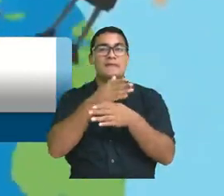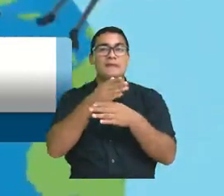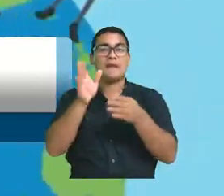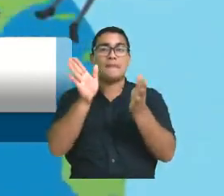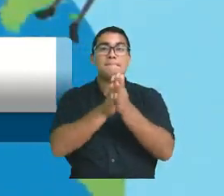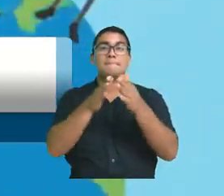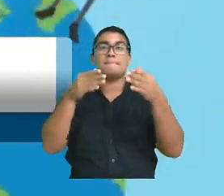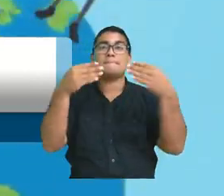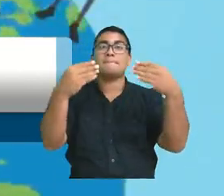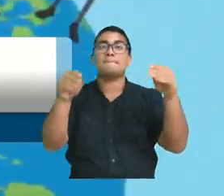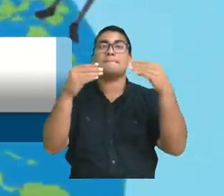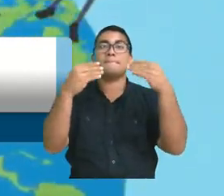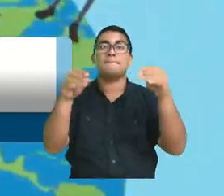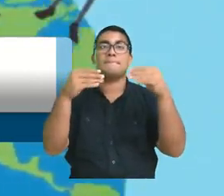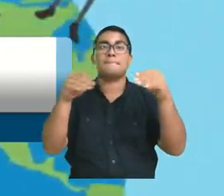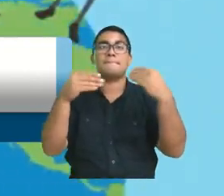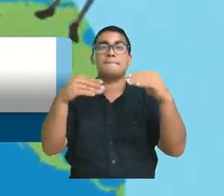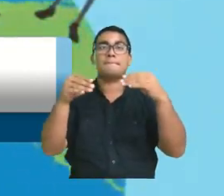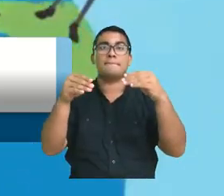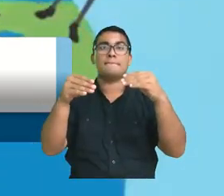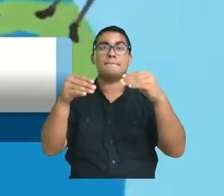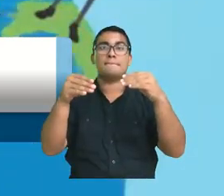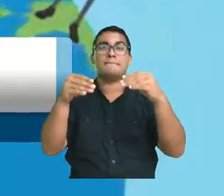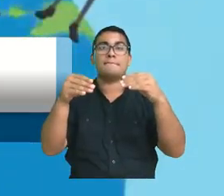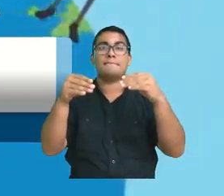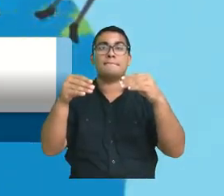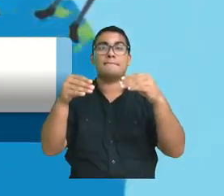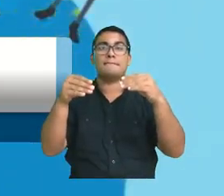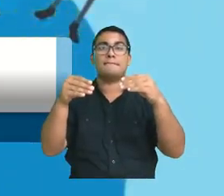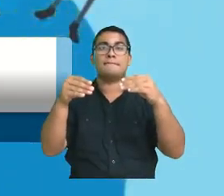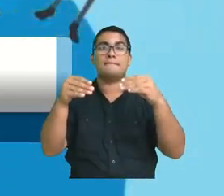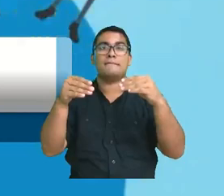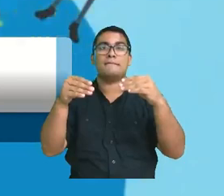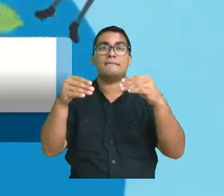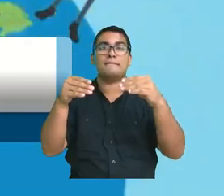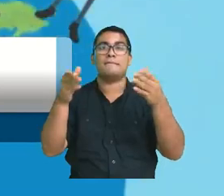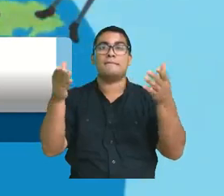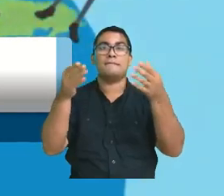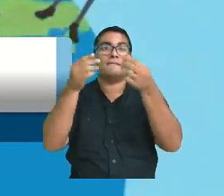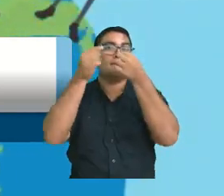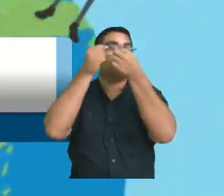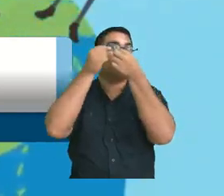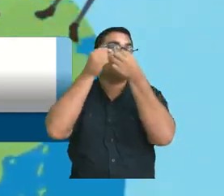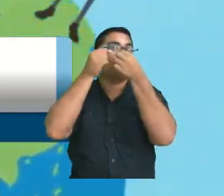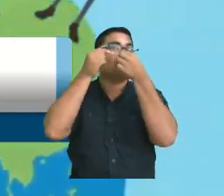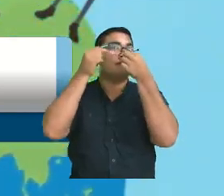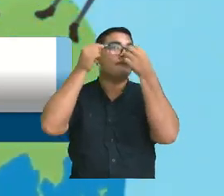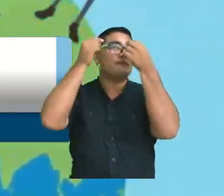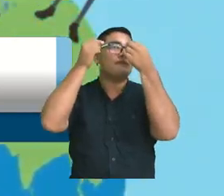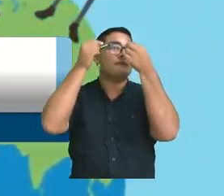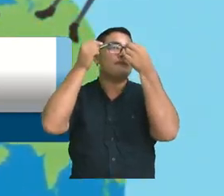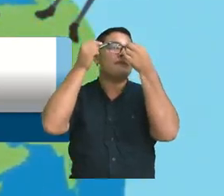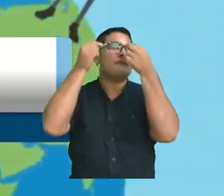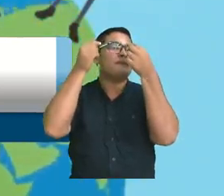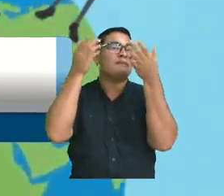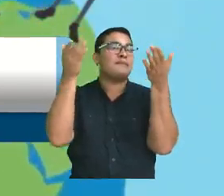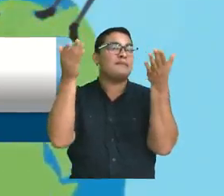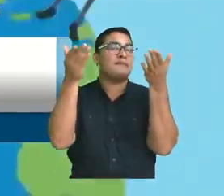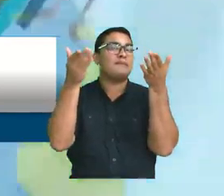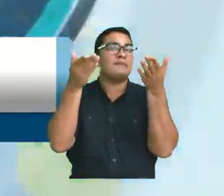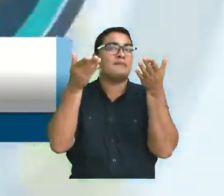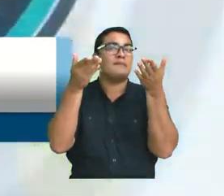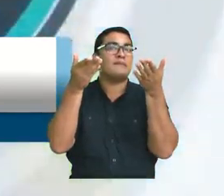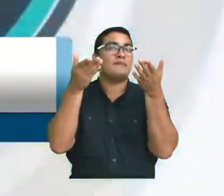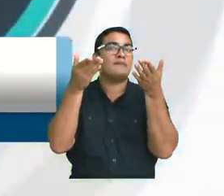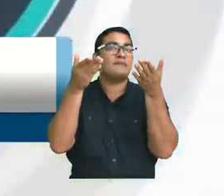papel que se coloca en el borde palpebral, y este tiene que